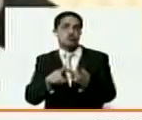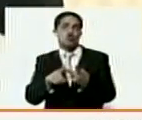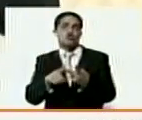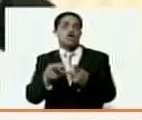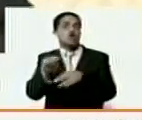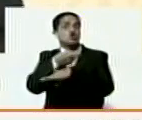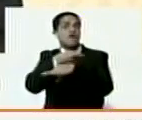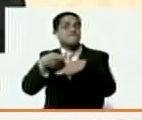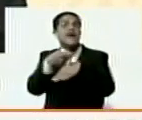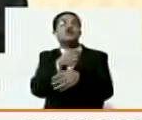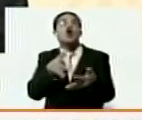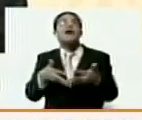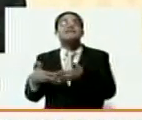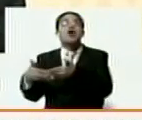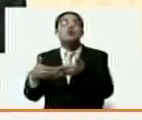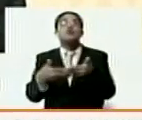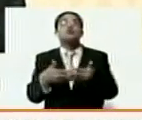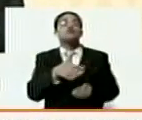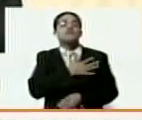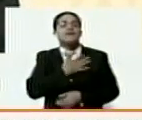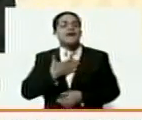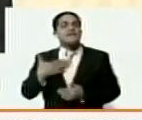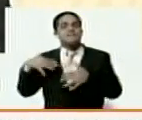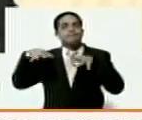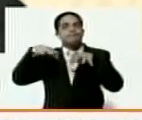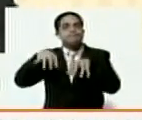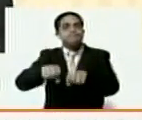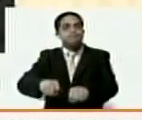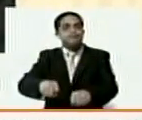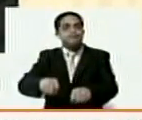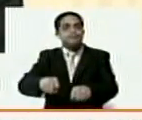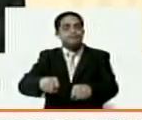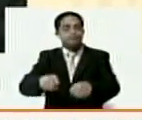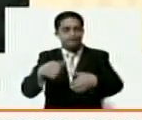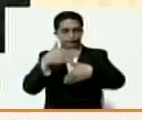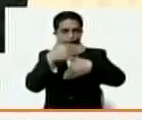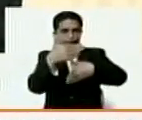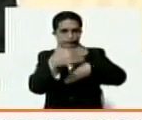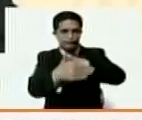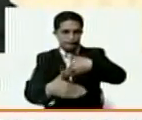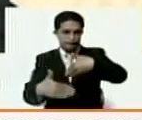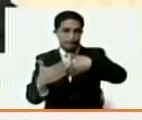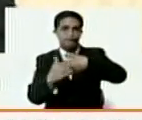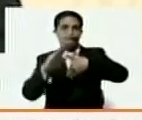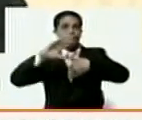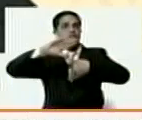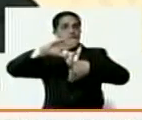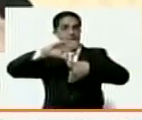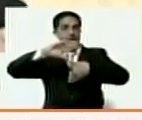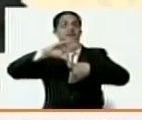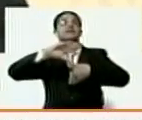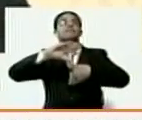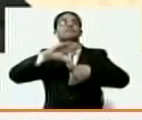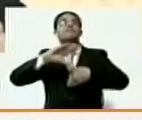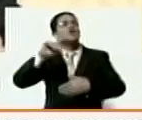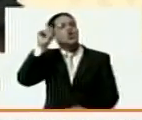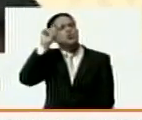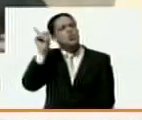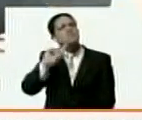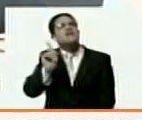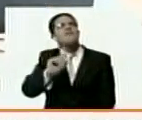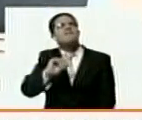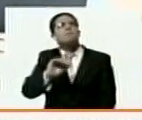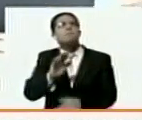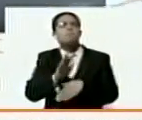Unidos el control sobre lo que ellos denominan el hemisferio occidental, que no sabemos por qué es